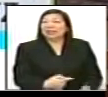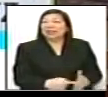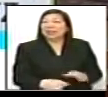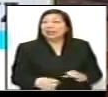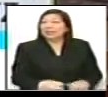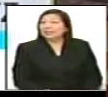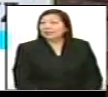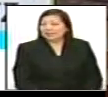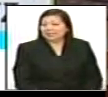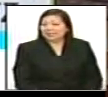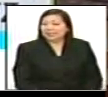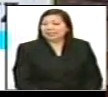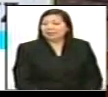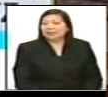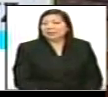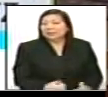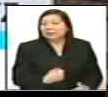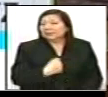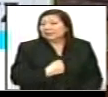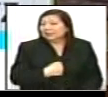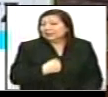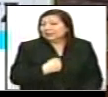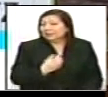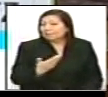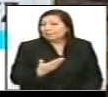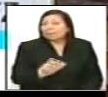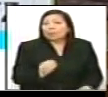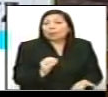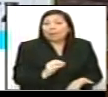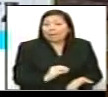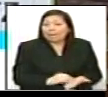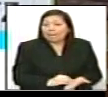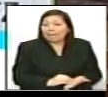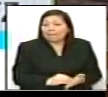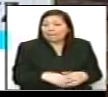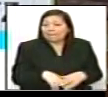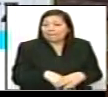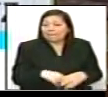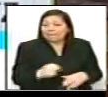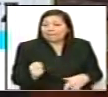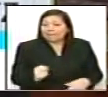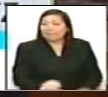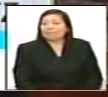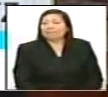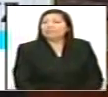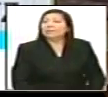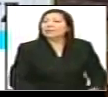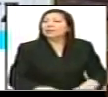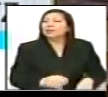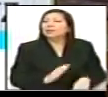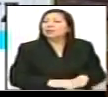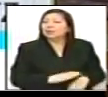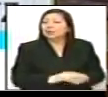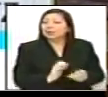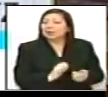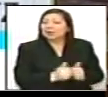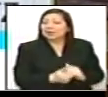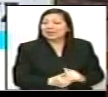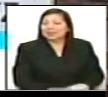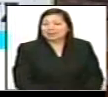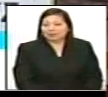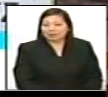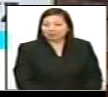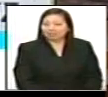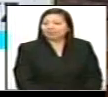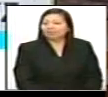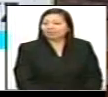decisivas. Y bueno, lamentablemente nuevamente están excluidos de la discusión sobre la reforma, ¿no?